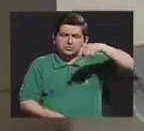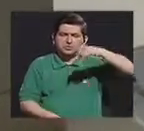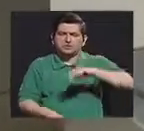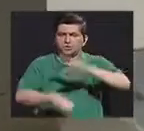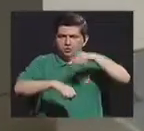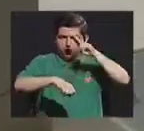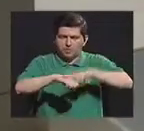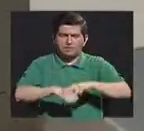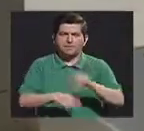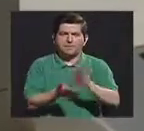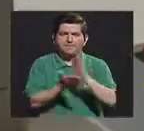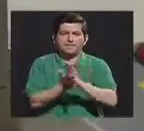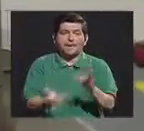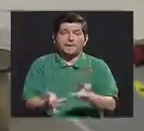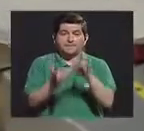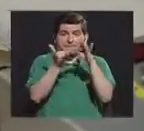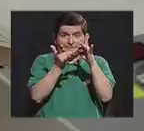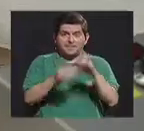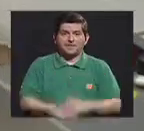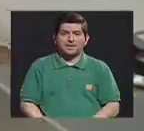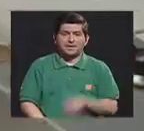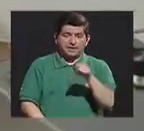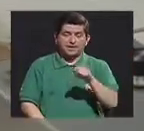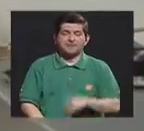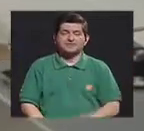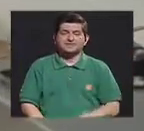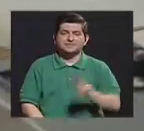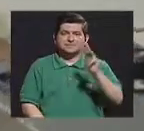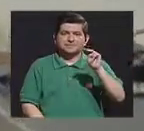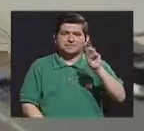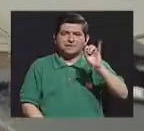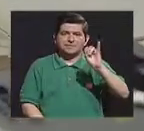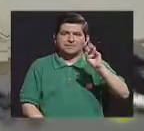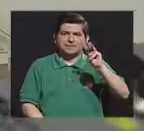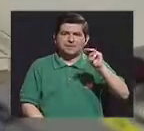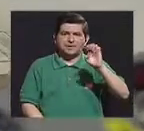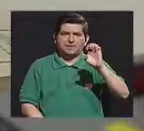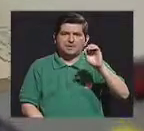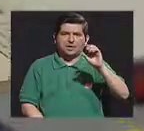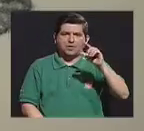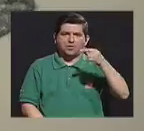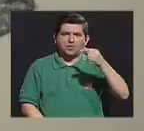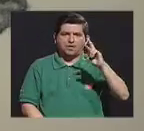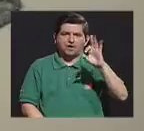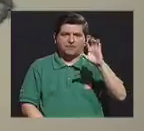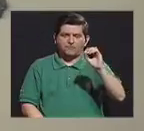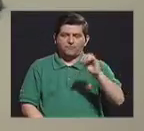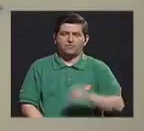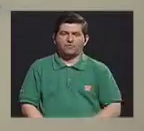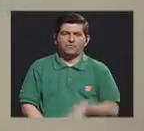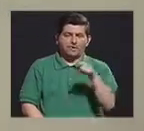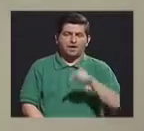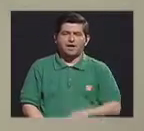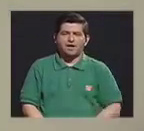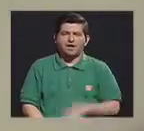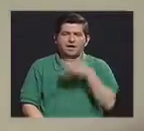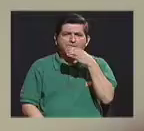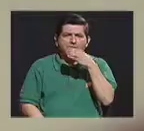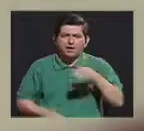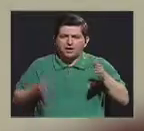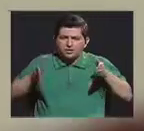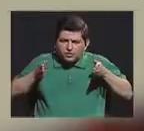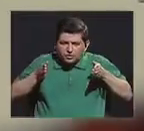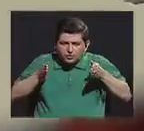normal en un papel especial que se llama papel mimeógrafo y este al pasarlo por el horno